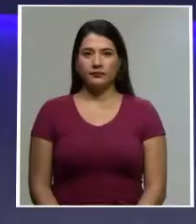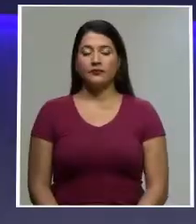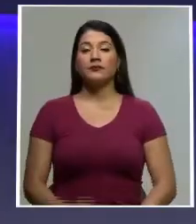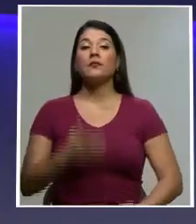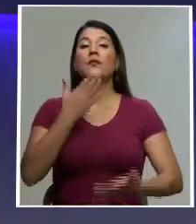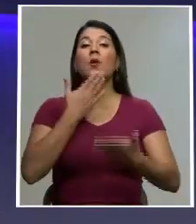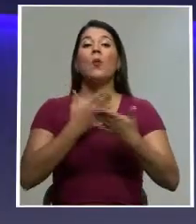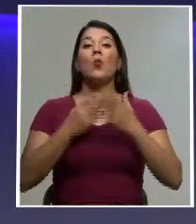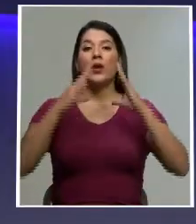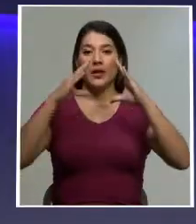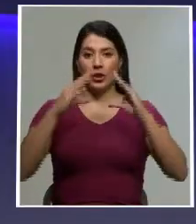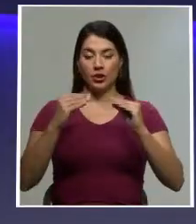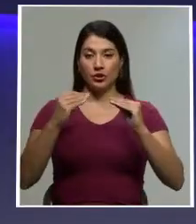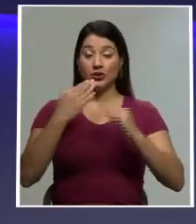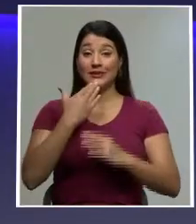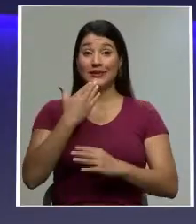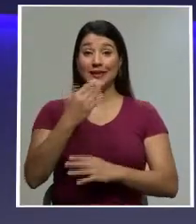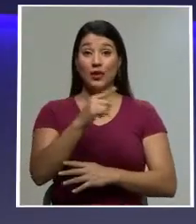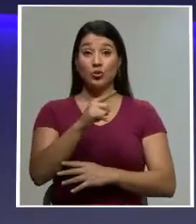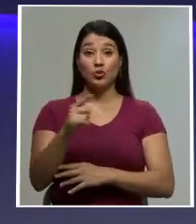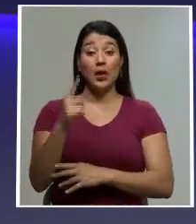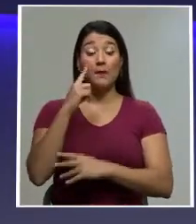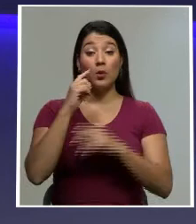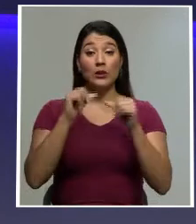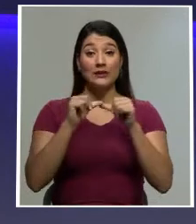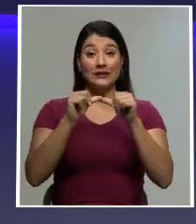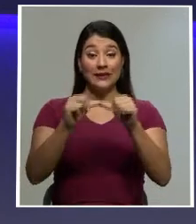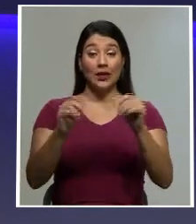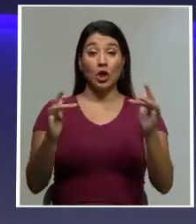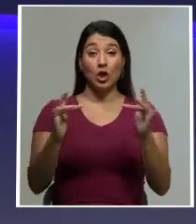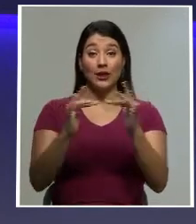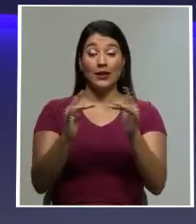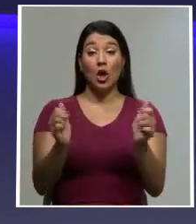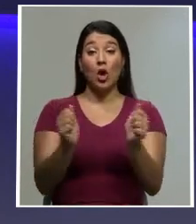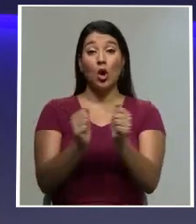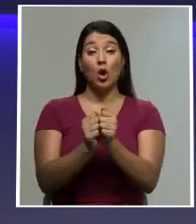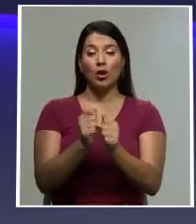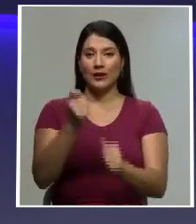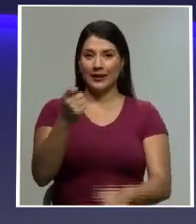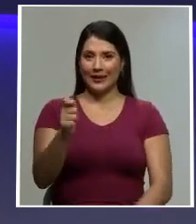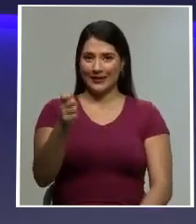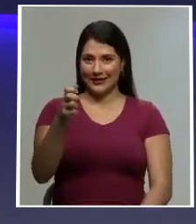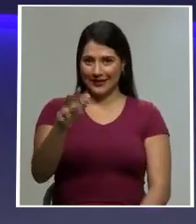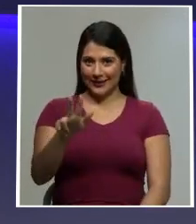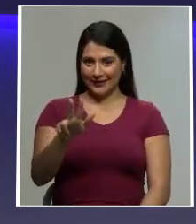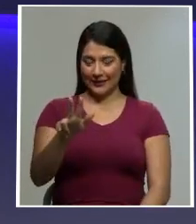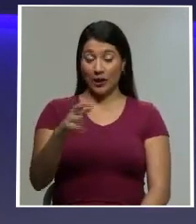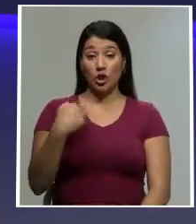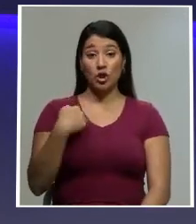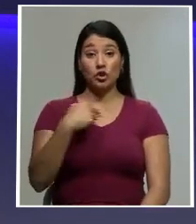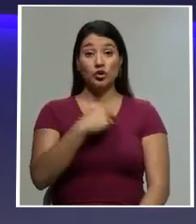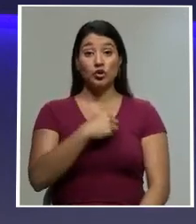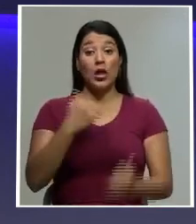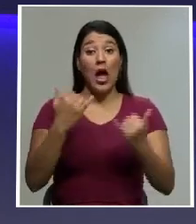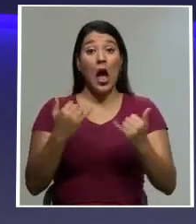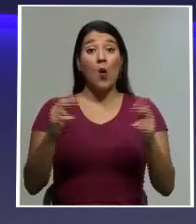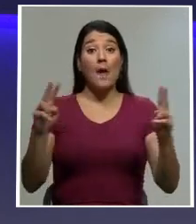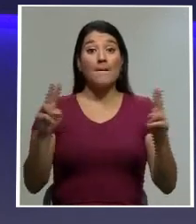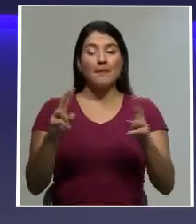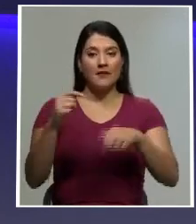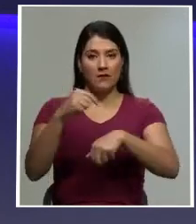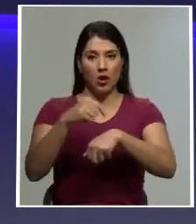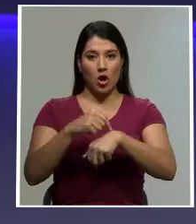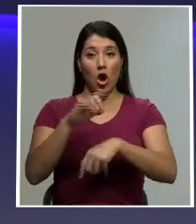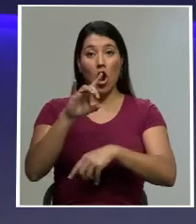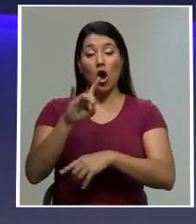Buenas noches, gracias por continuar conectados a la señal de Canal 13. Estamos en vivo a las 8 de la noche